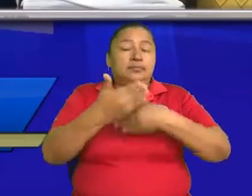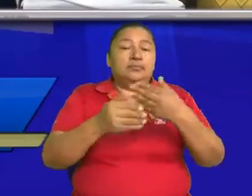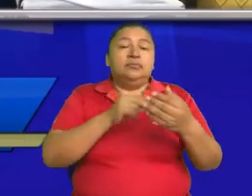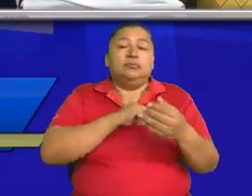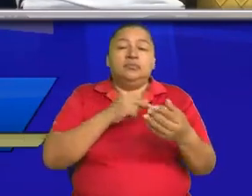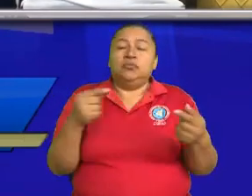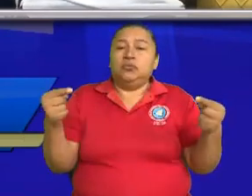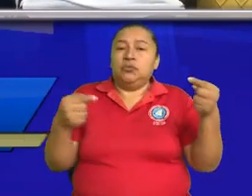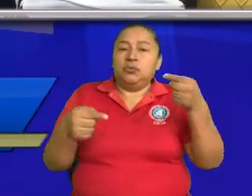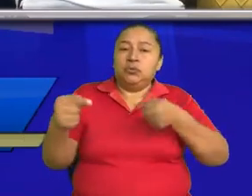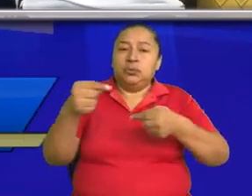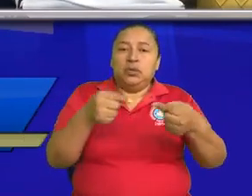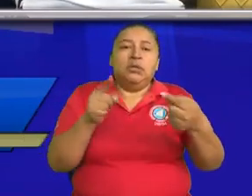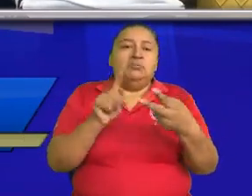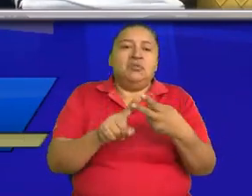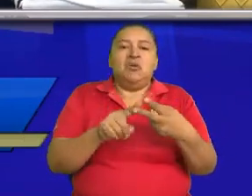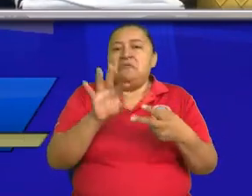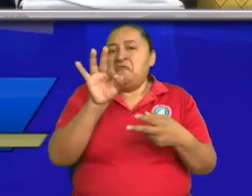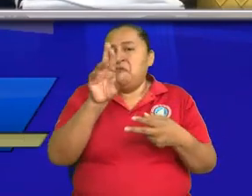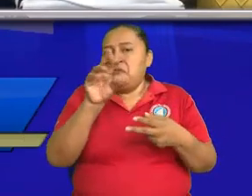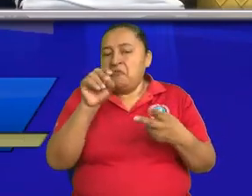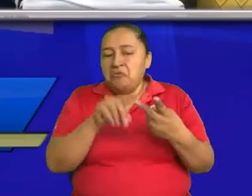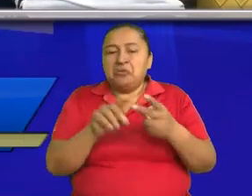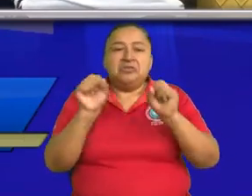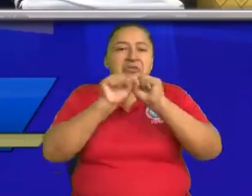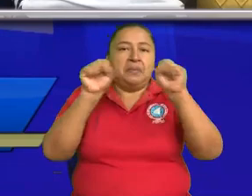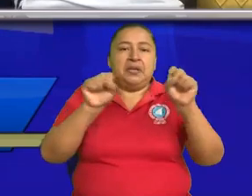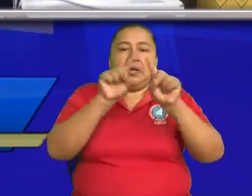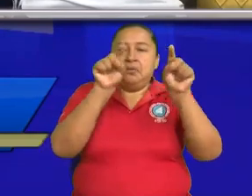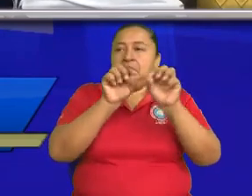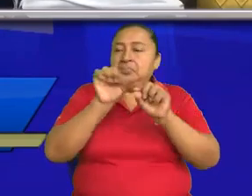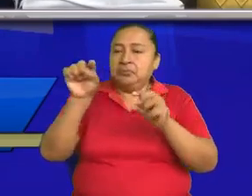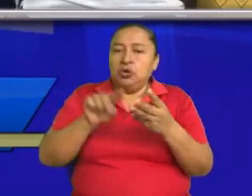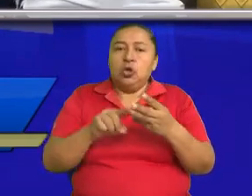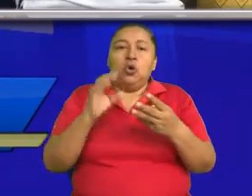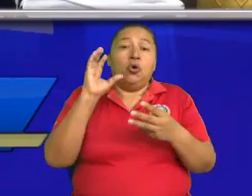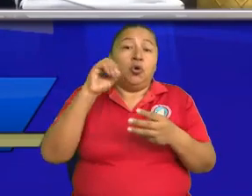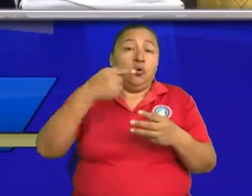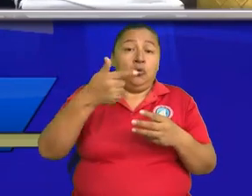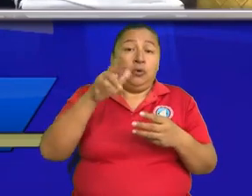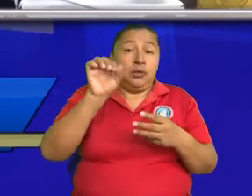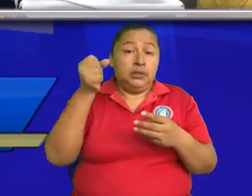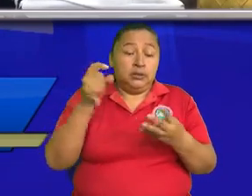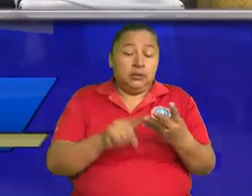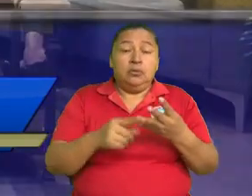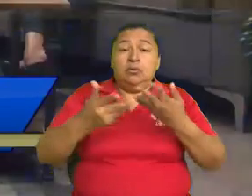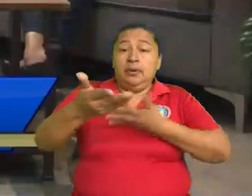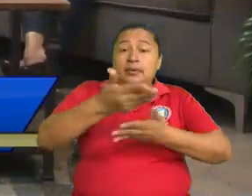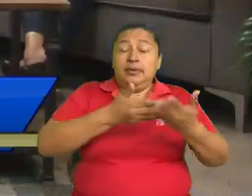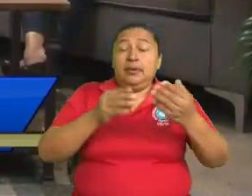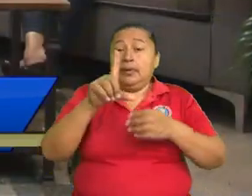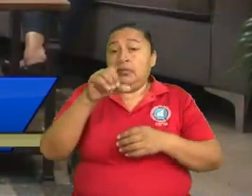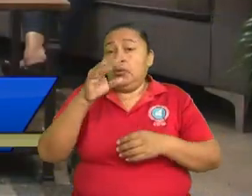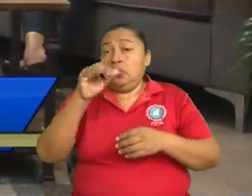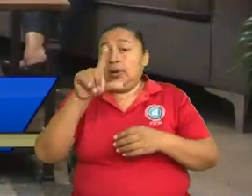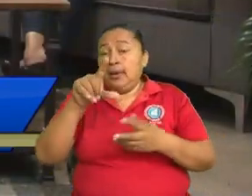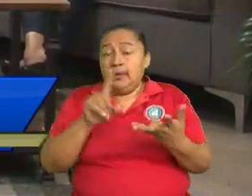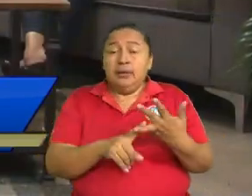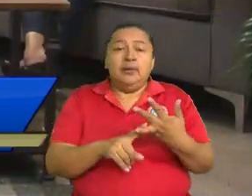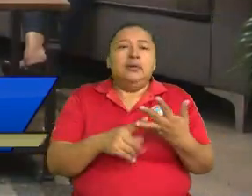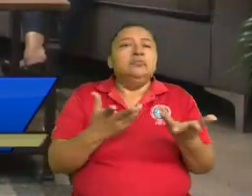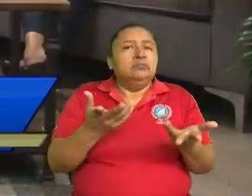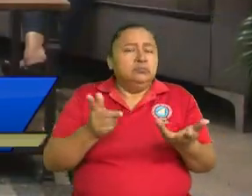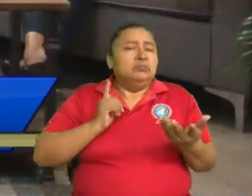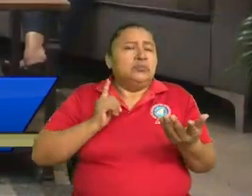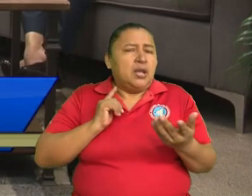estrategias: los foros, las capacitaciones virtuales, los congresos, los intercambios locales, los intercambios entre... O sea,